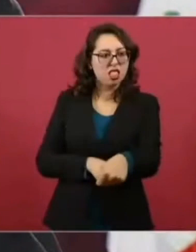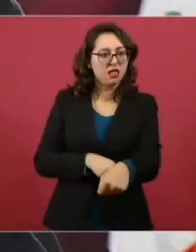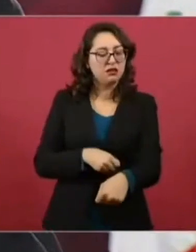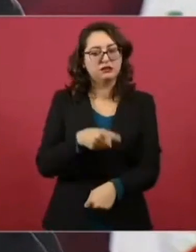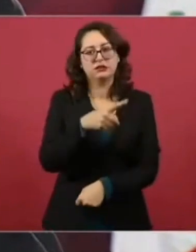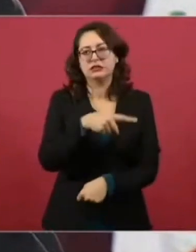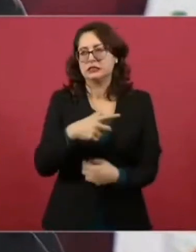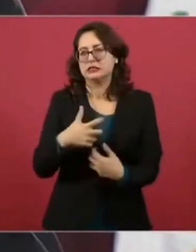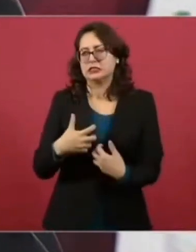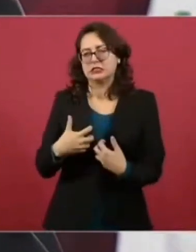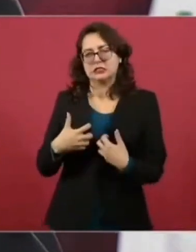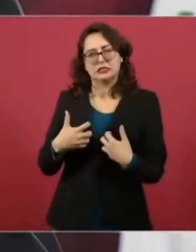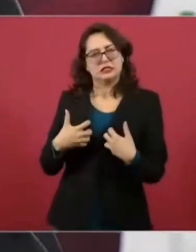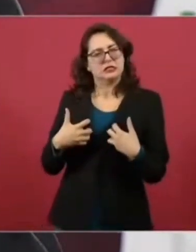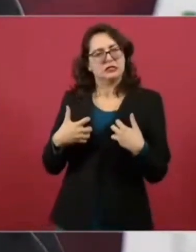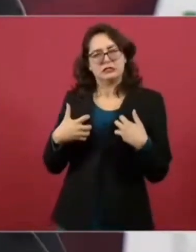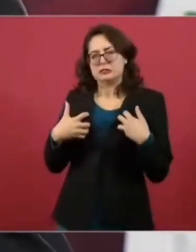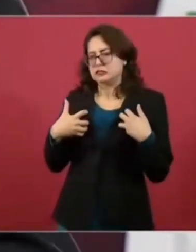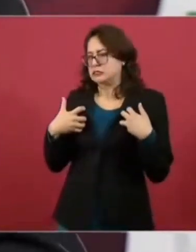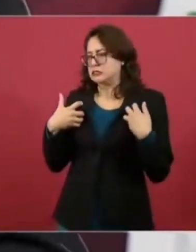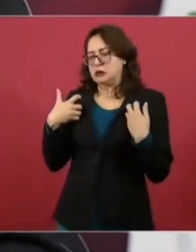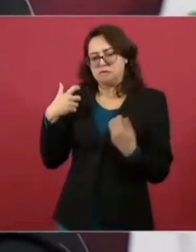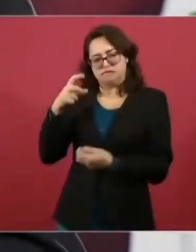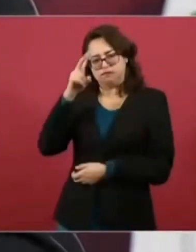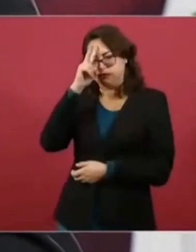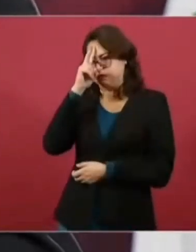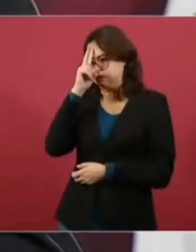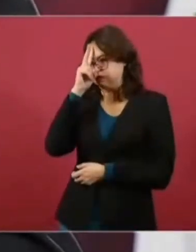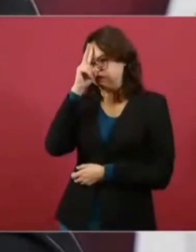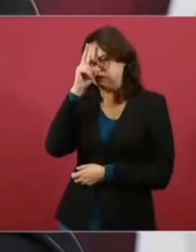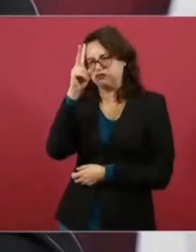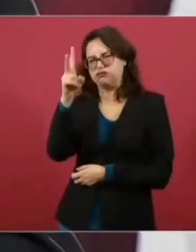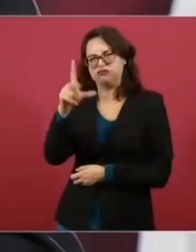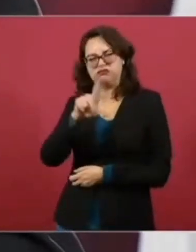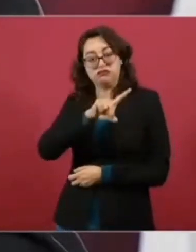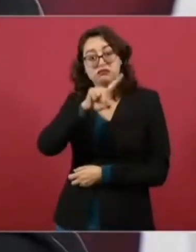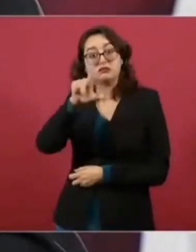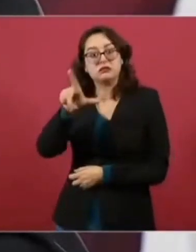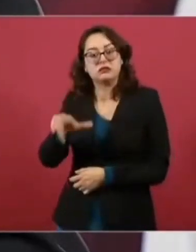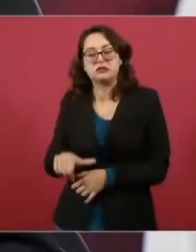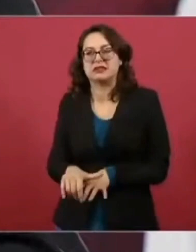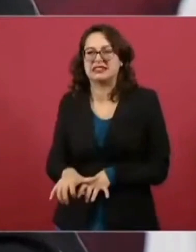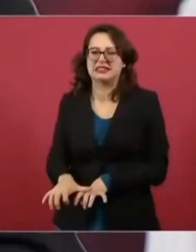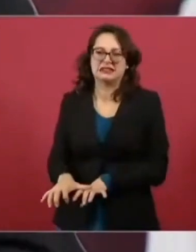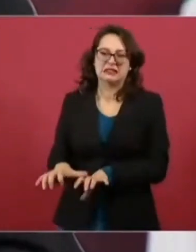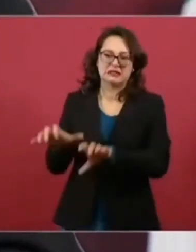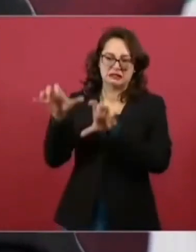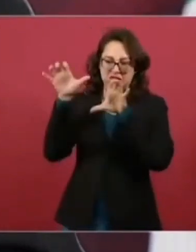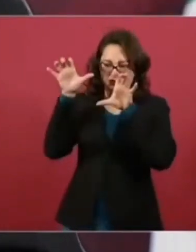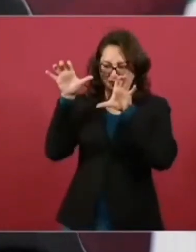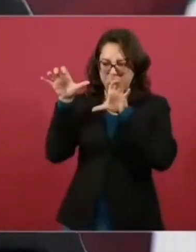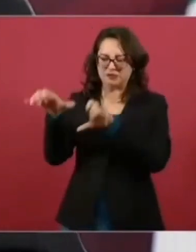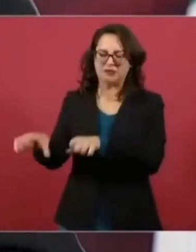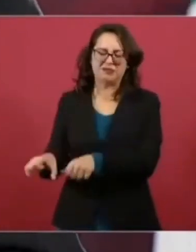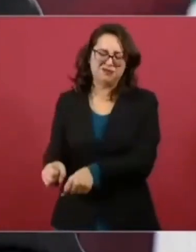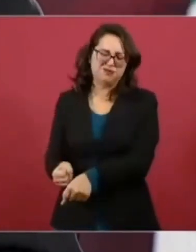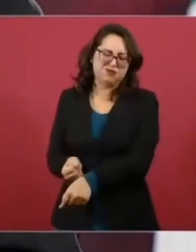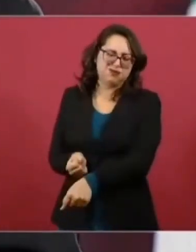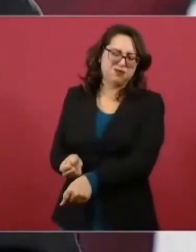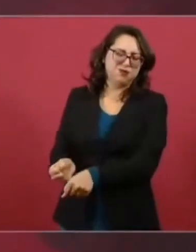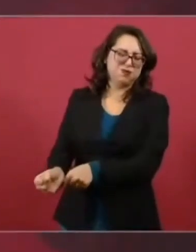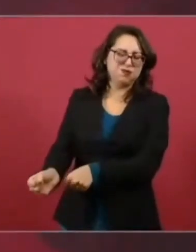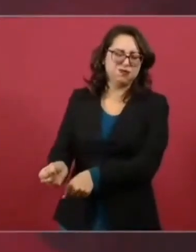martirizan. Es una de las cosas más horrorosas de la represión política en